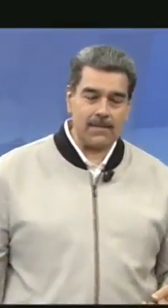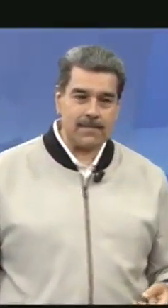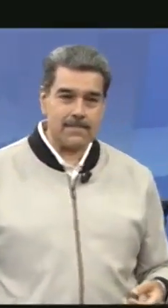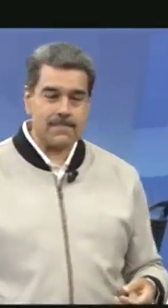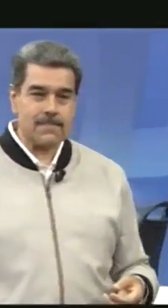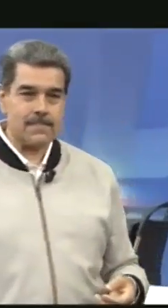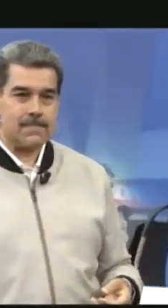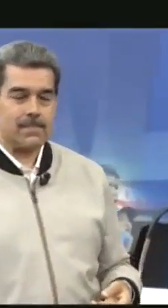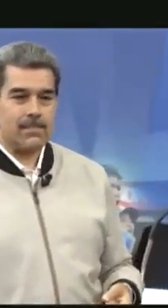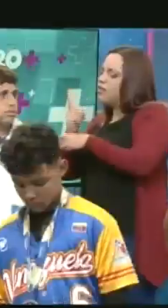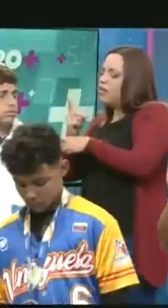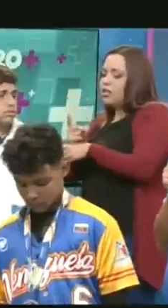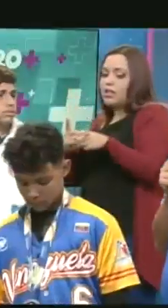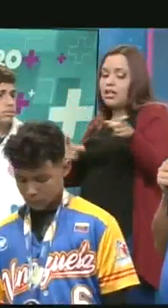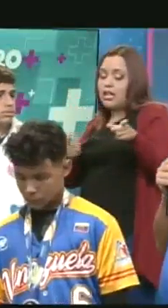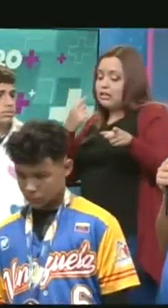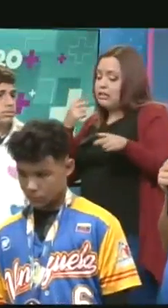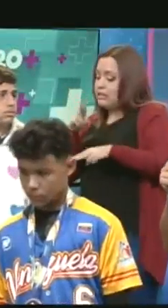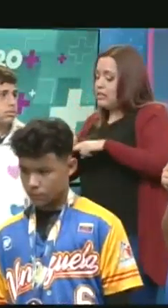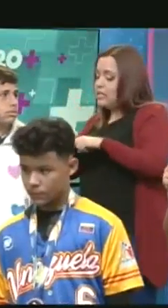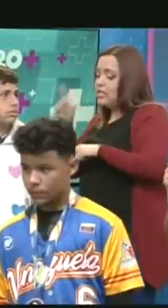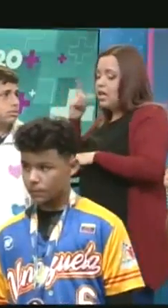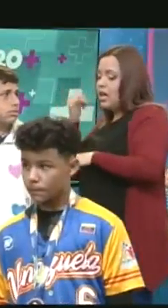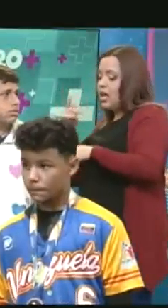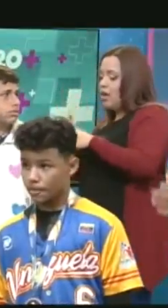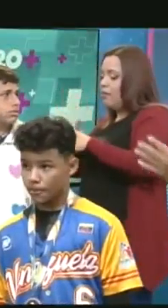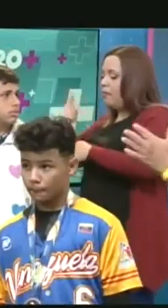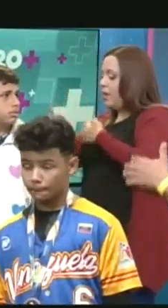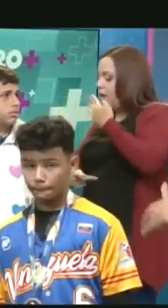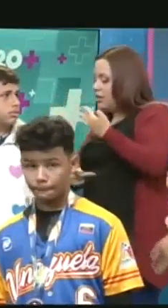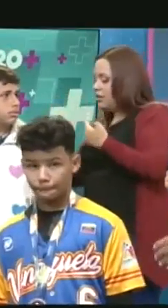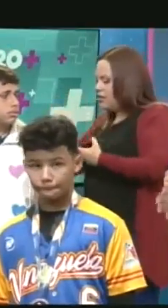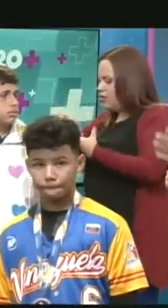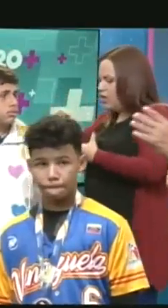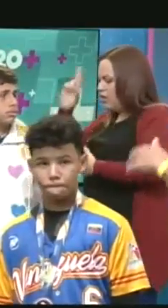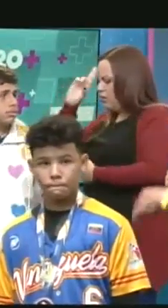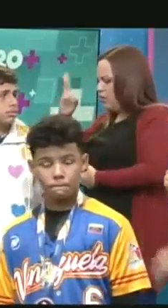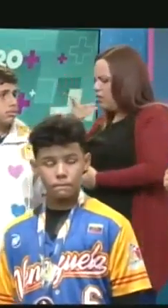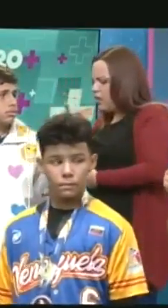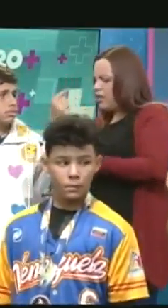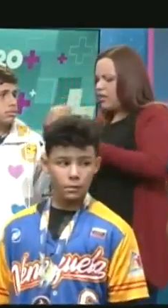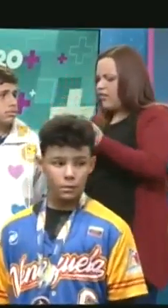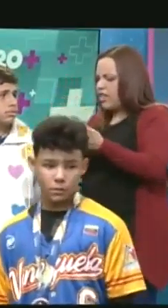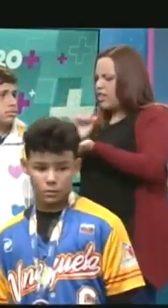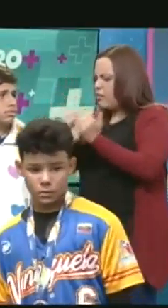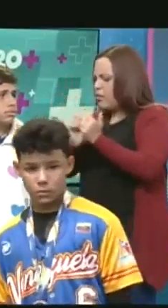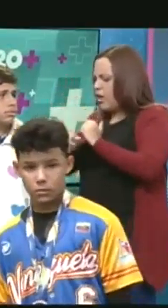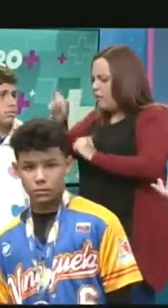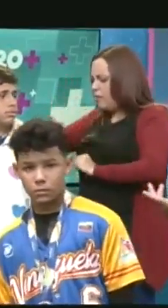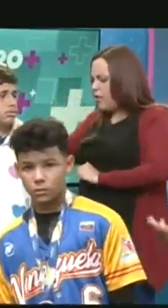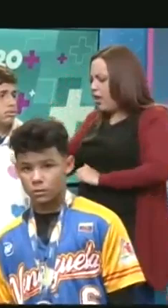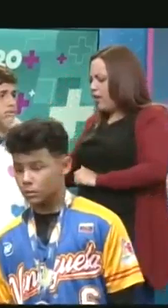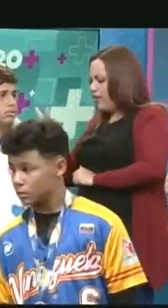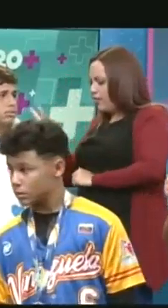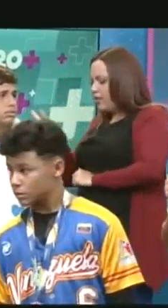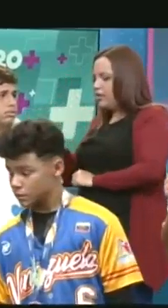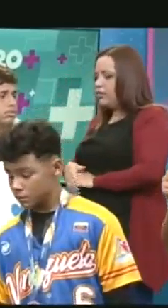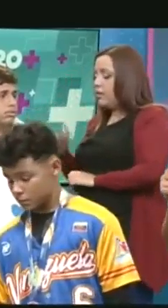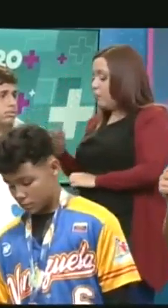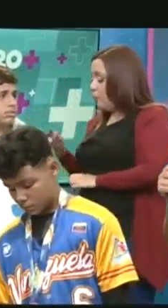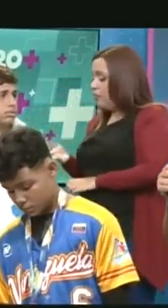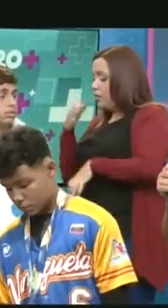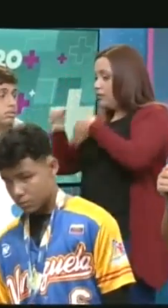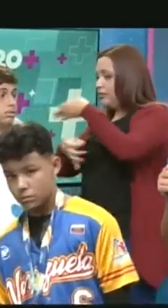compitiendo? Ella está en un programa que hay en República Dominicana con varios atletas de aquí del país. Hay que resaltar,